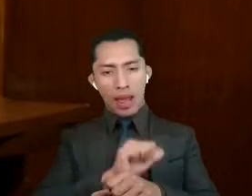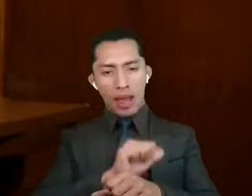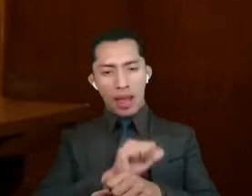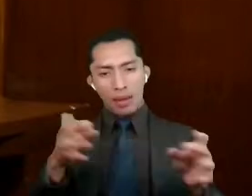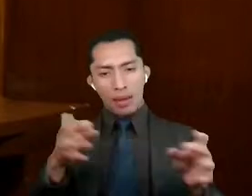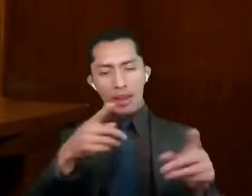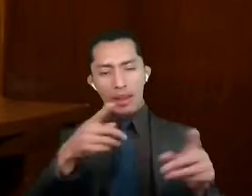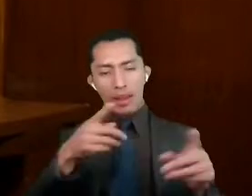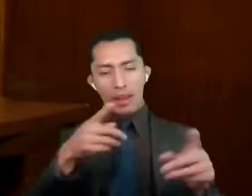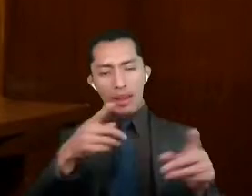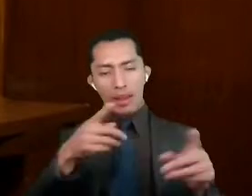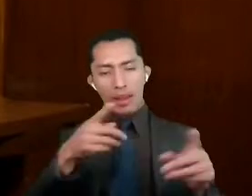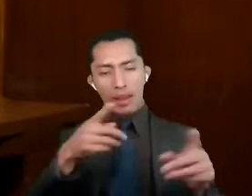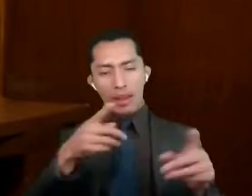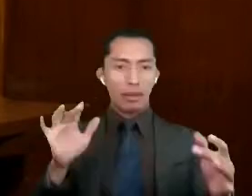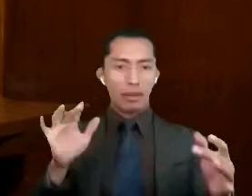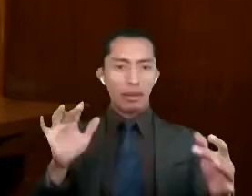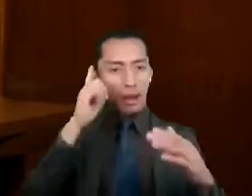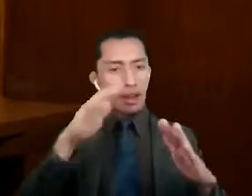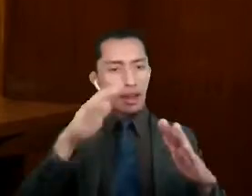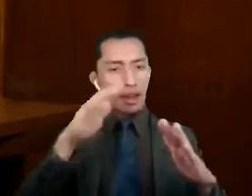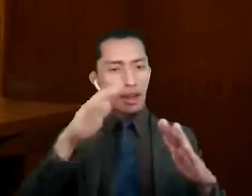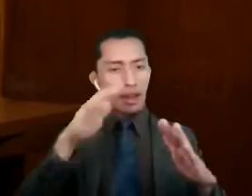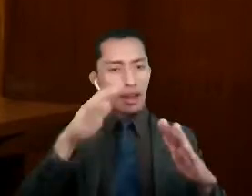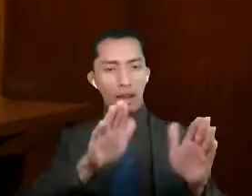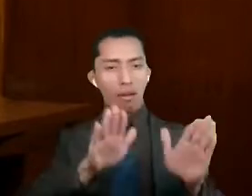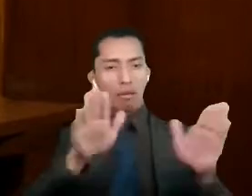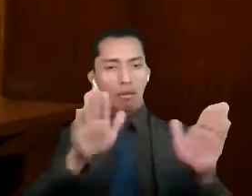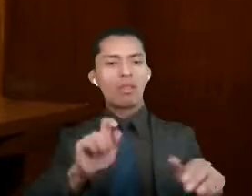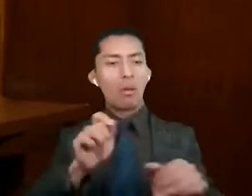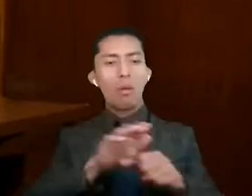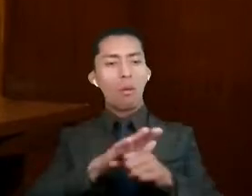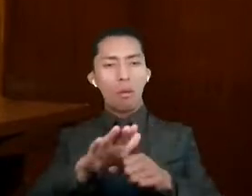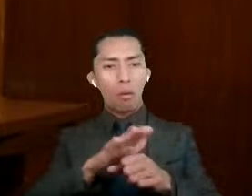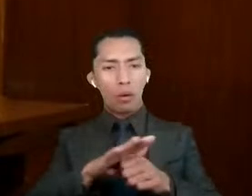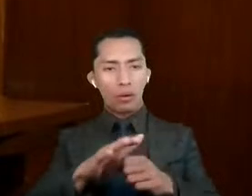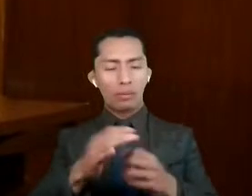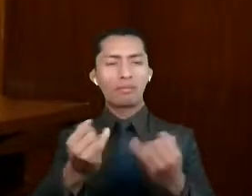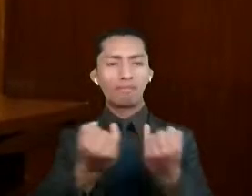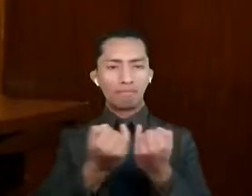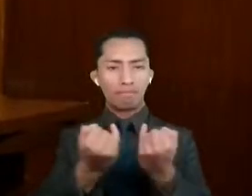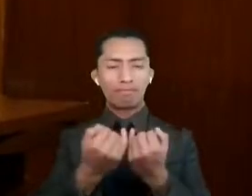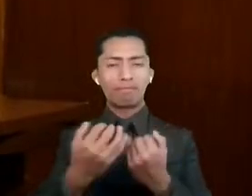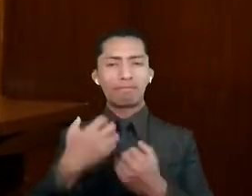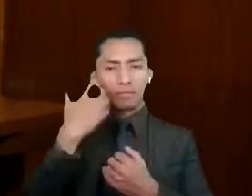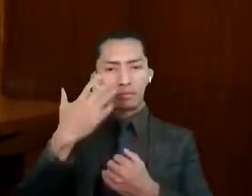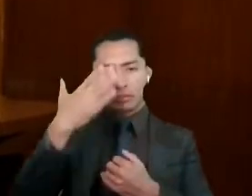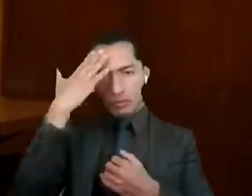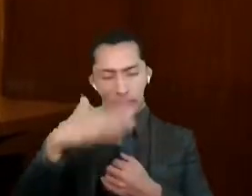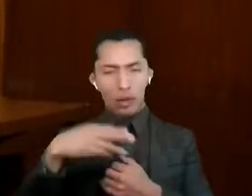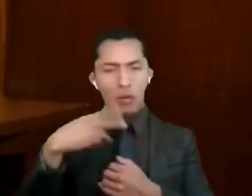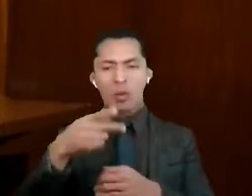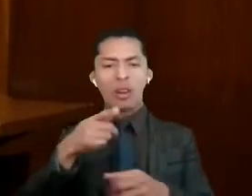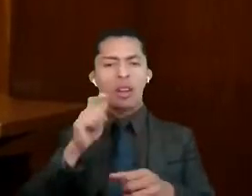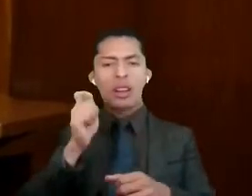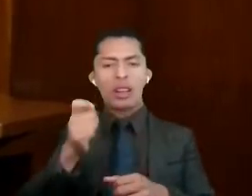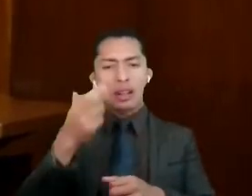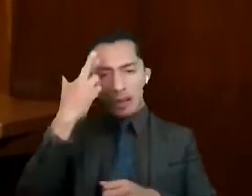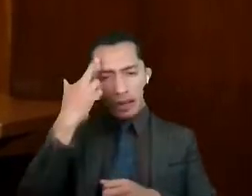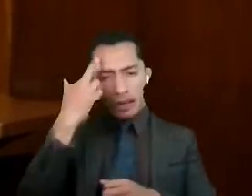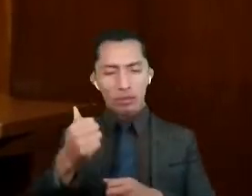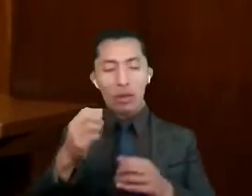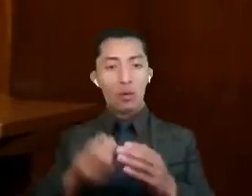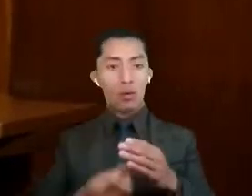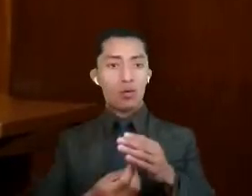aeropuerto? De igual manera, es importante conocer cuál es el motivo por el que el nuevo